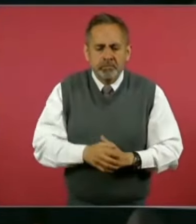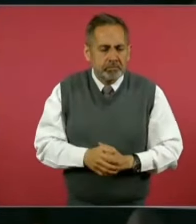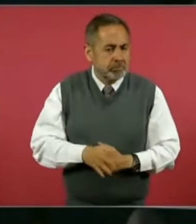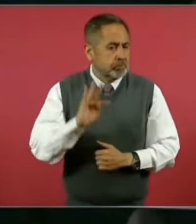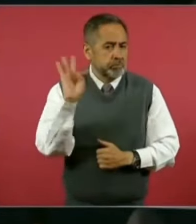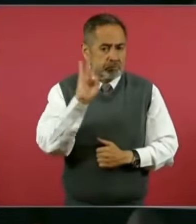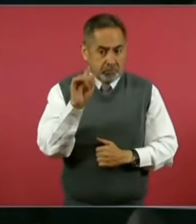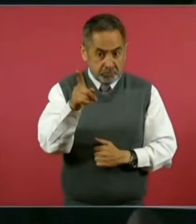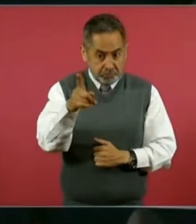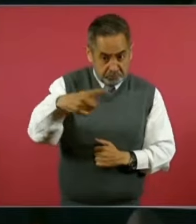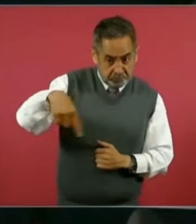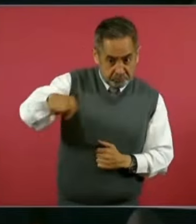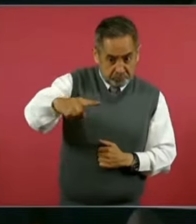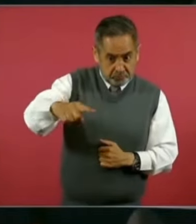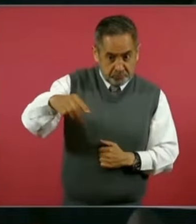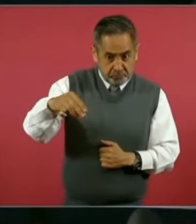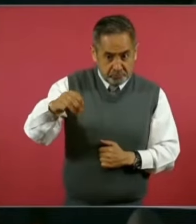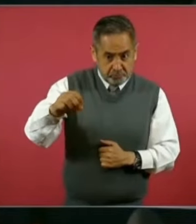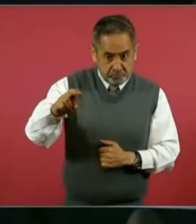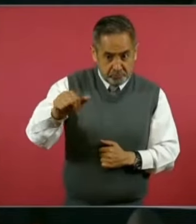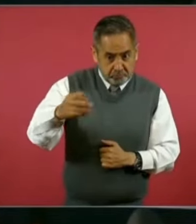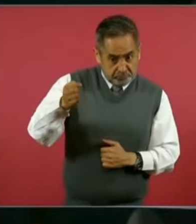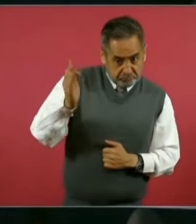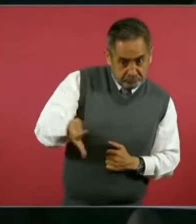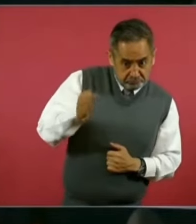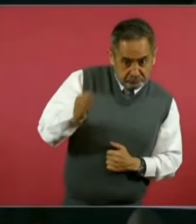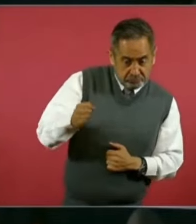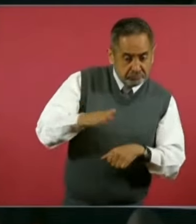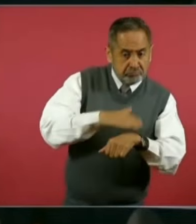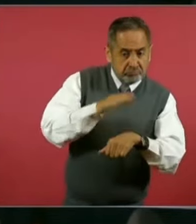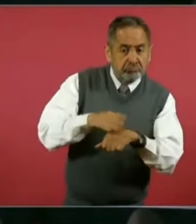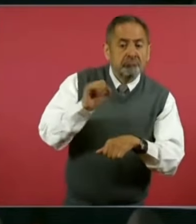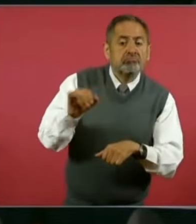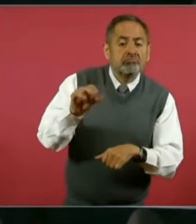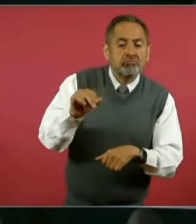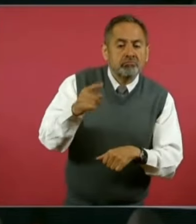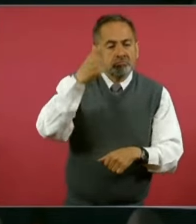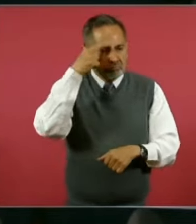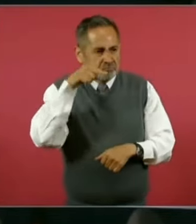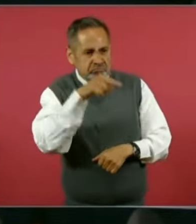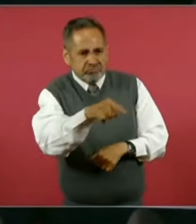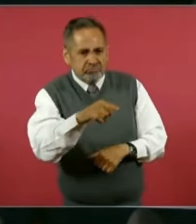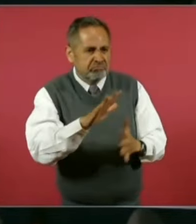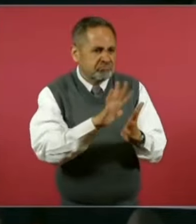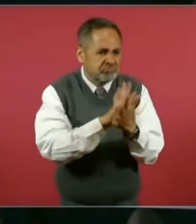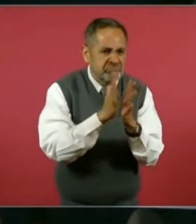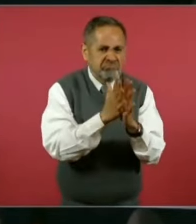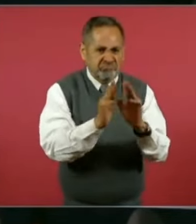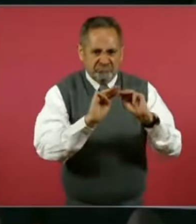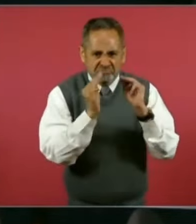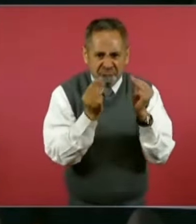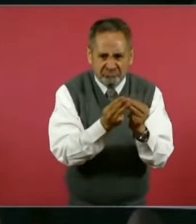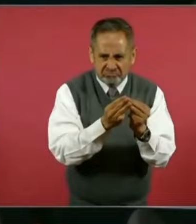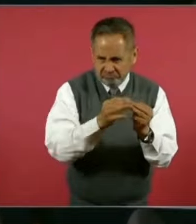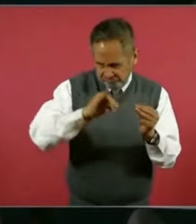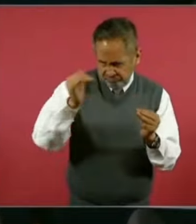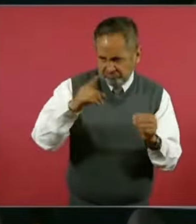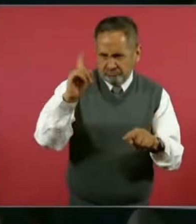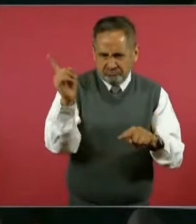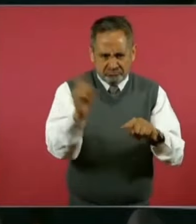estarían dispuestos con tal de combatir realmente al crimen organizado, a